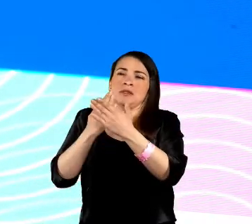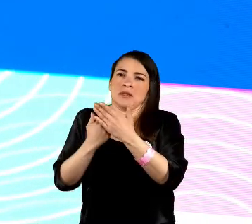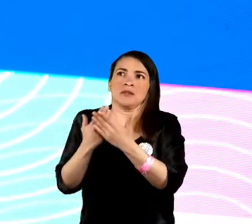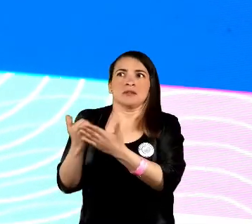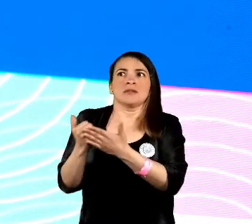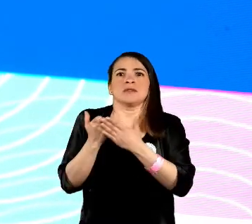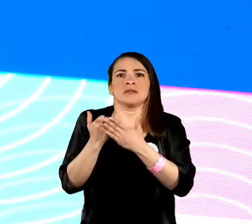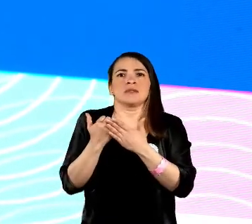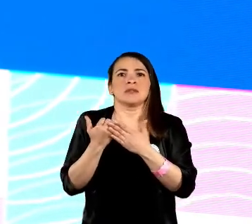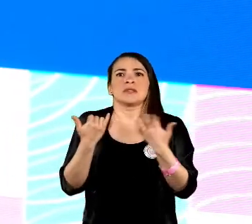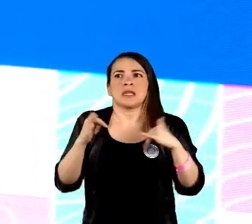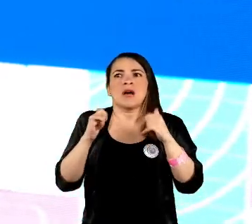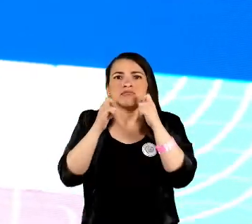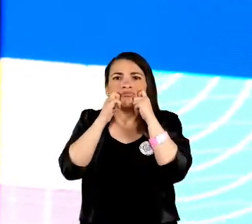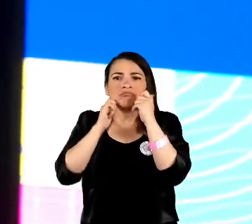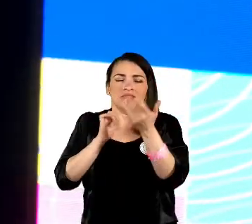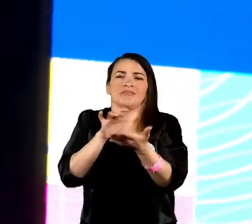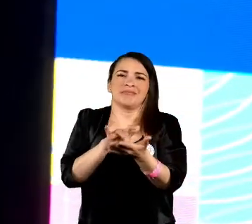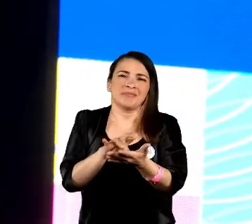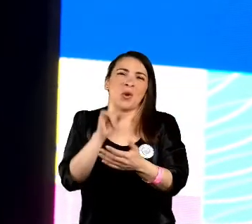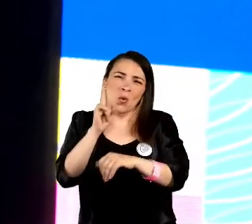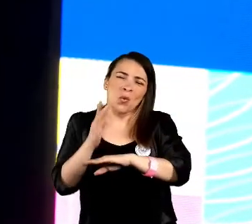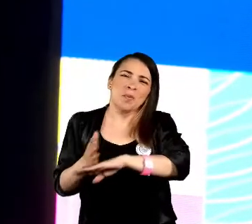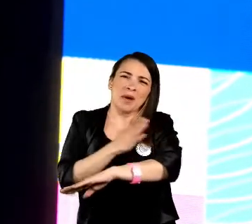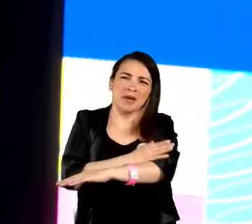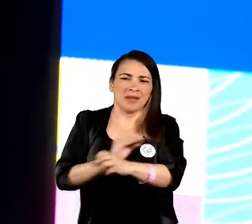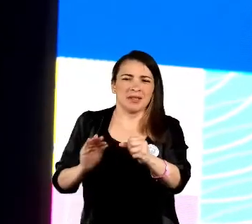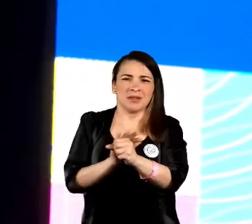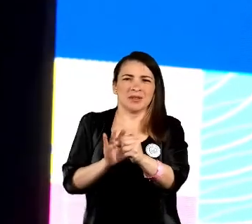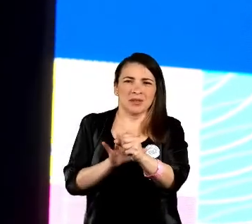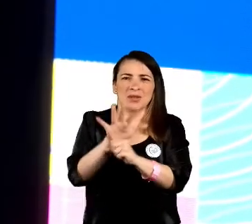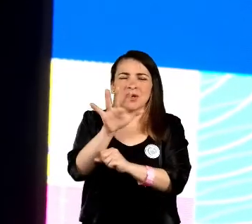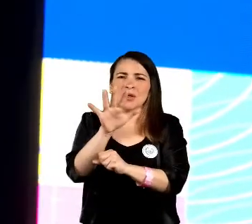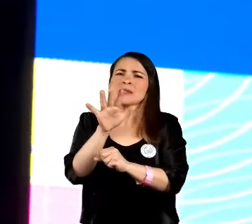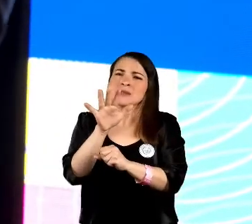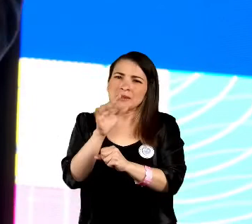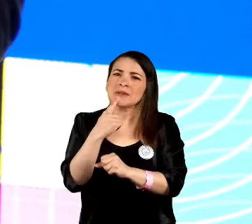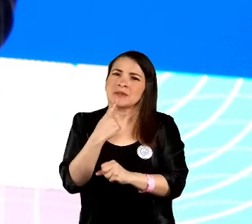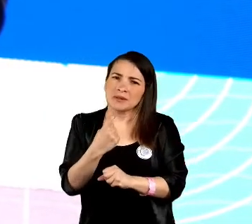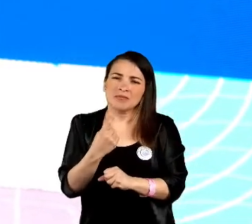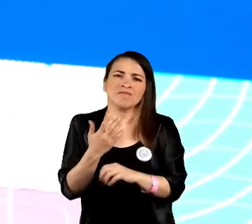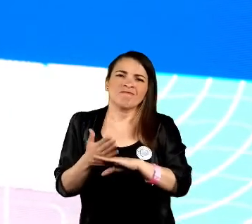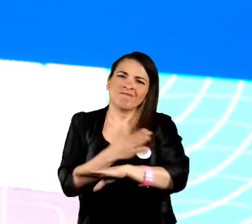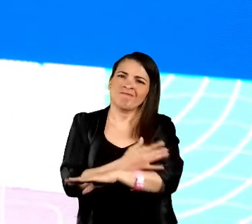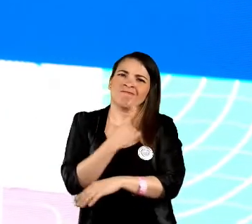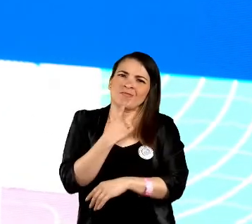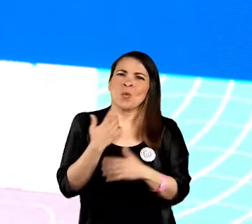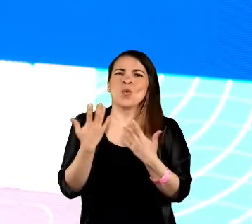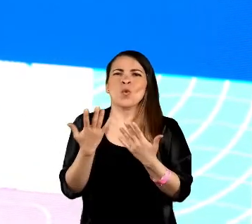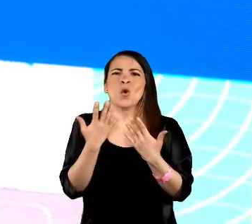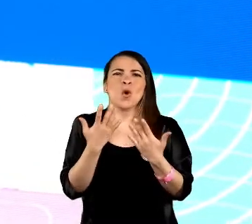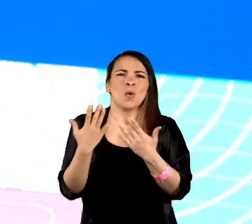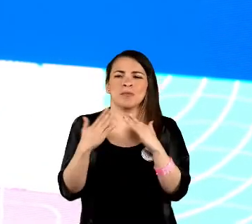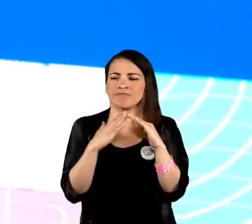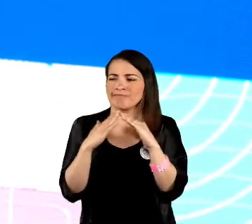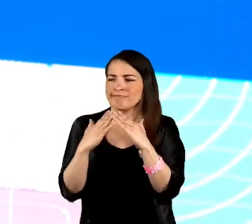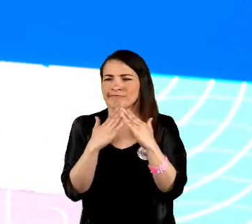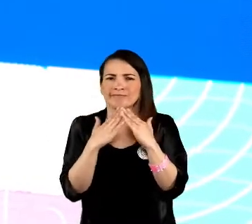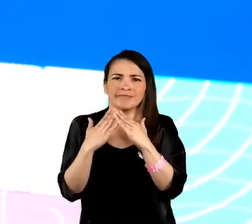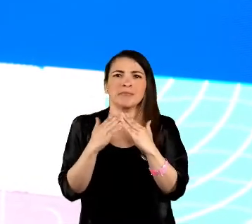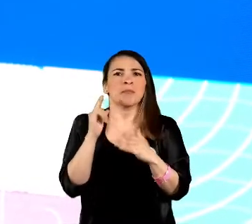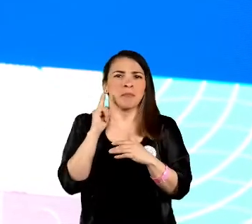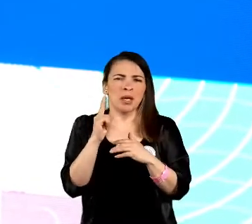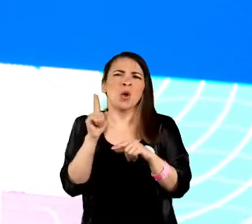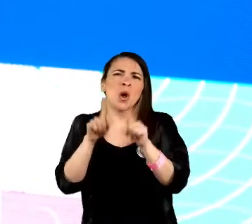ayuda porque durante la pandemia todos los estudios nuevos le costaba mucho vincularse Más allá de las rondas de negocios virtuales